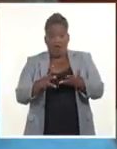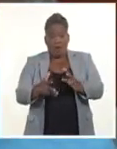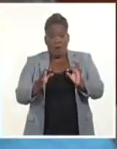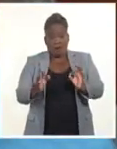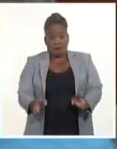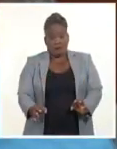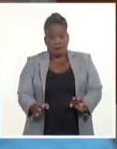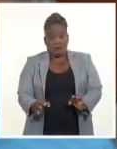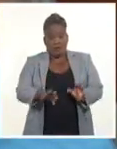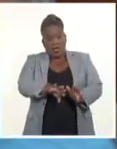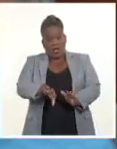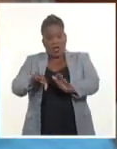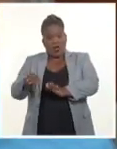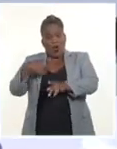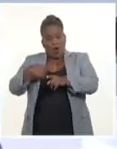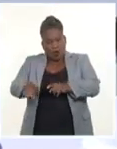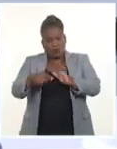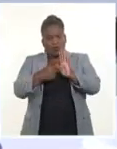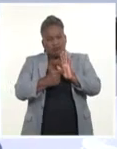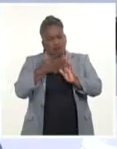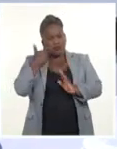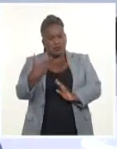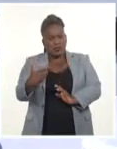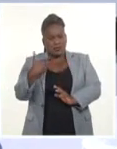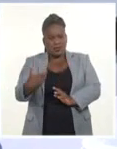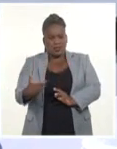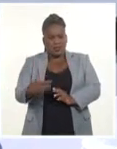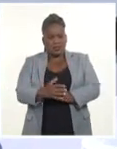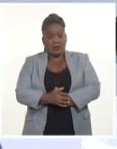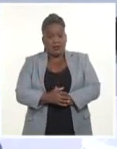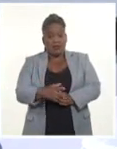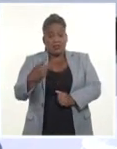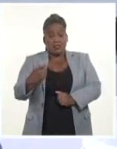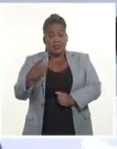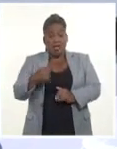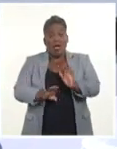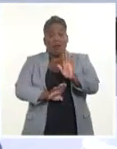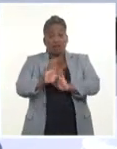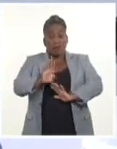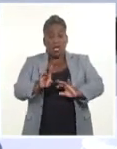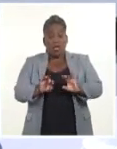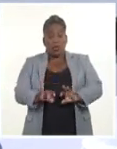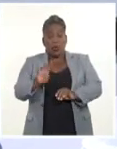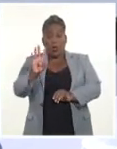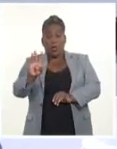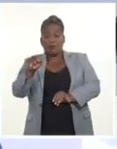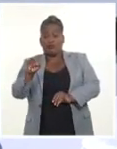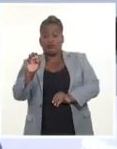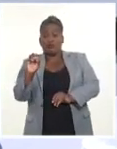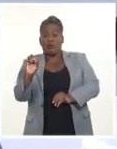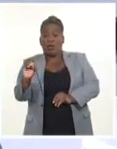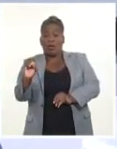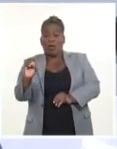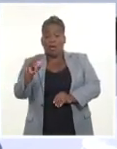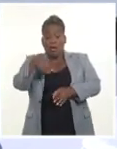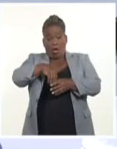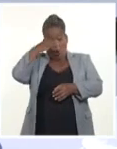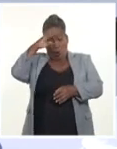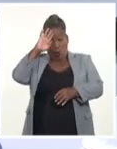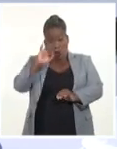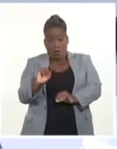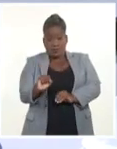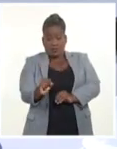elemento conceptual es que también una de las premisas que provoca la necesidad de desarrollar la industria 4.0 en Cuba es las